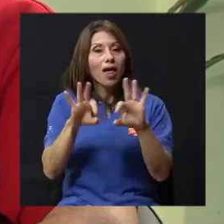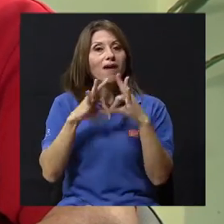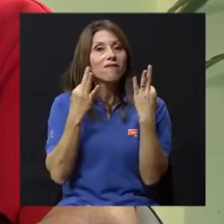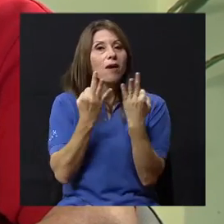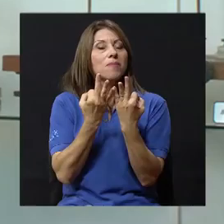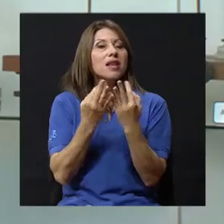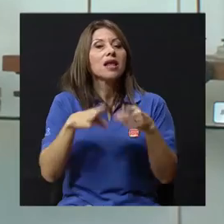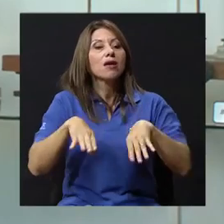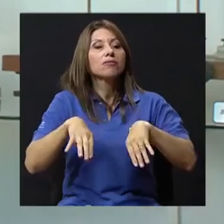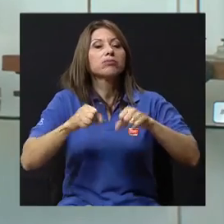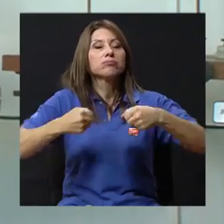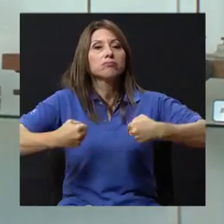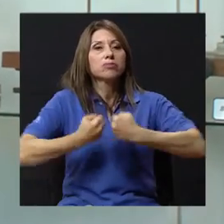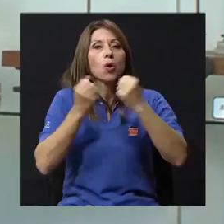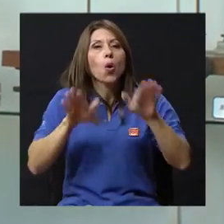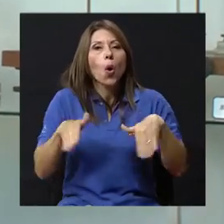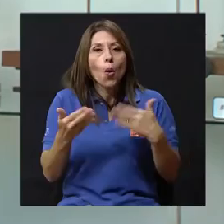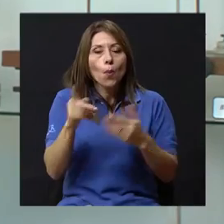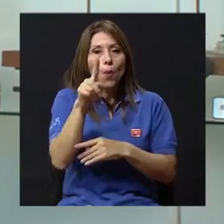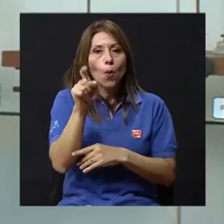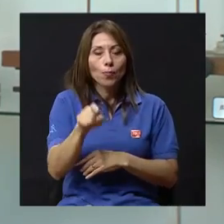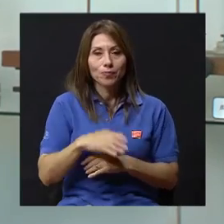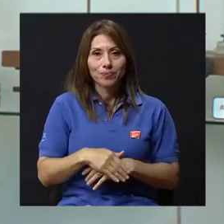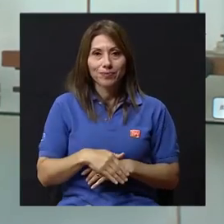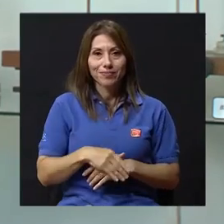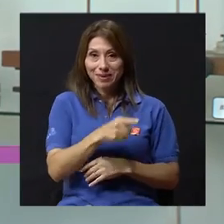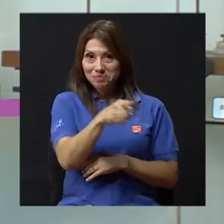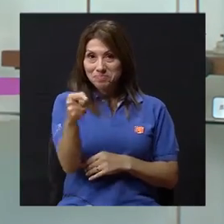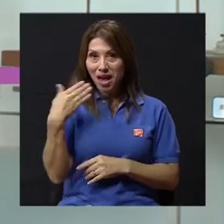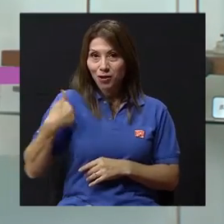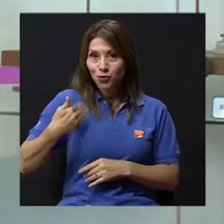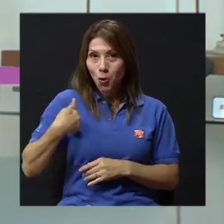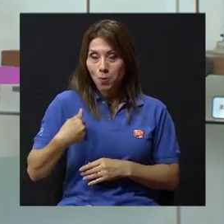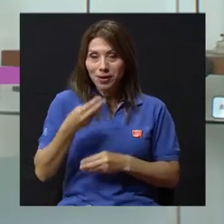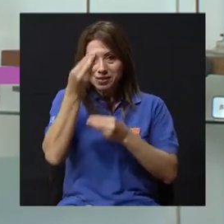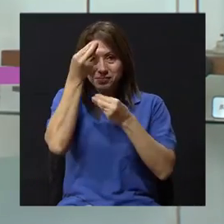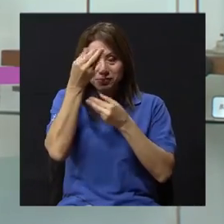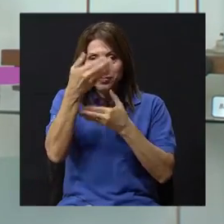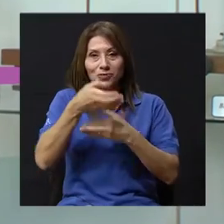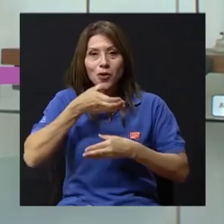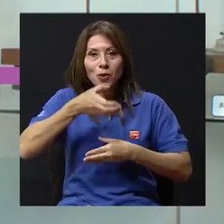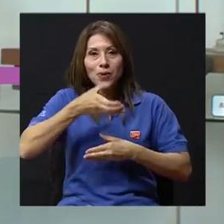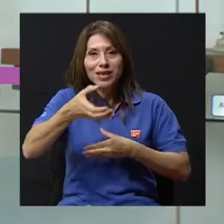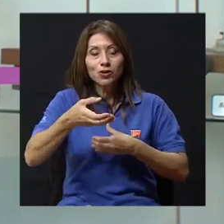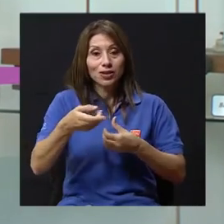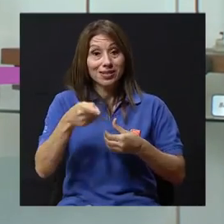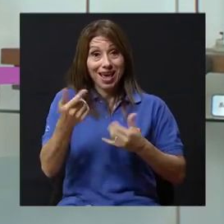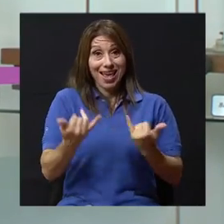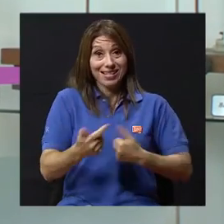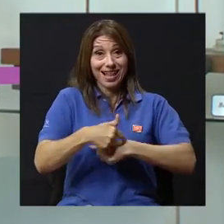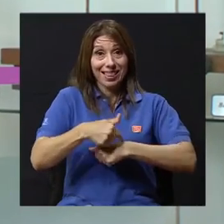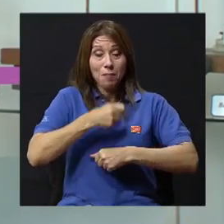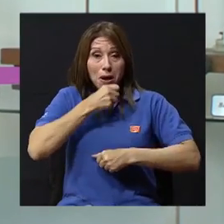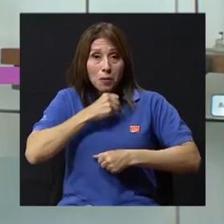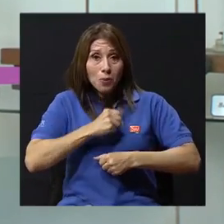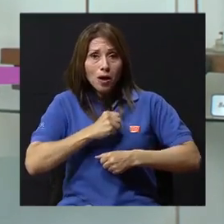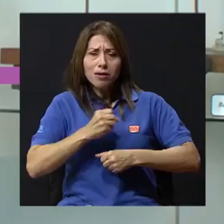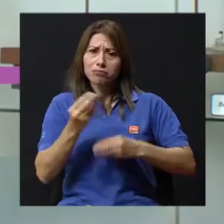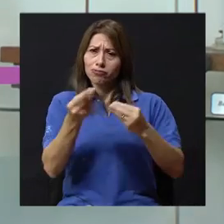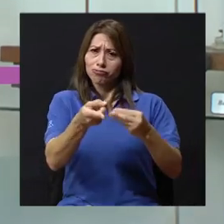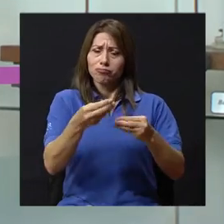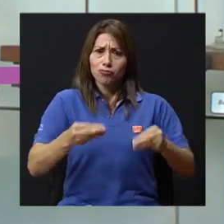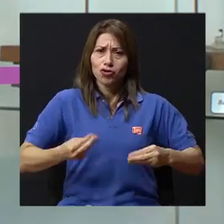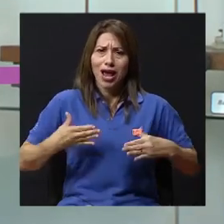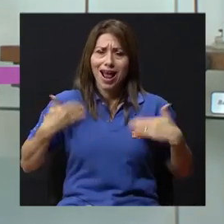afrontarlo. Bueno, para los hombres las recomendaciones serían: viva esta etapa con mucha alegría, tómela como, no como que esté en decadencia,